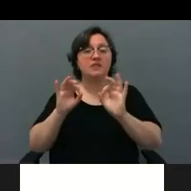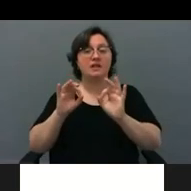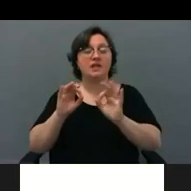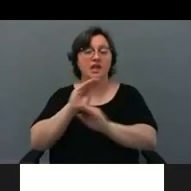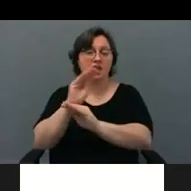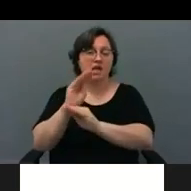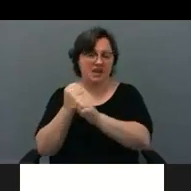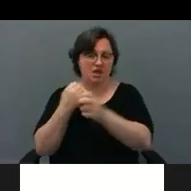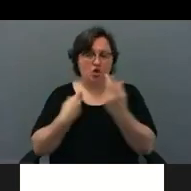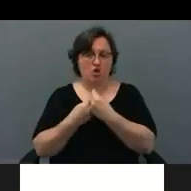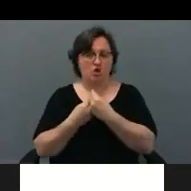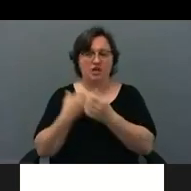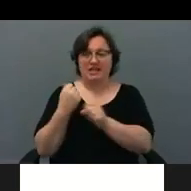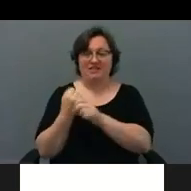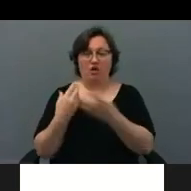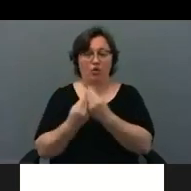Trabajamos juntos.